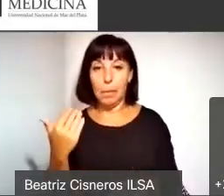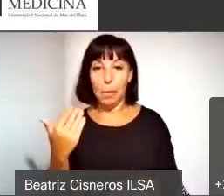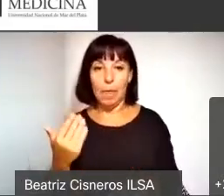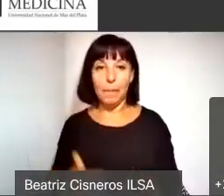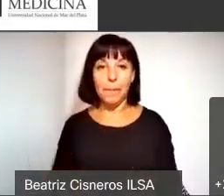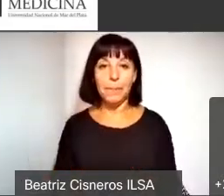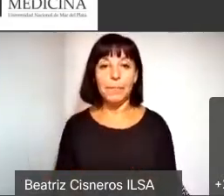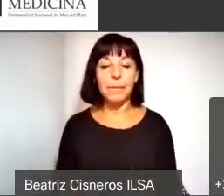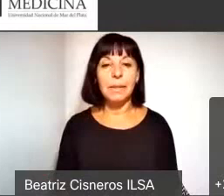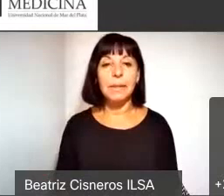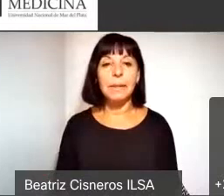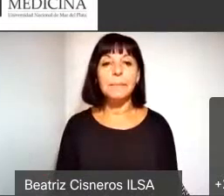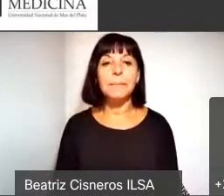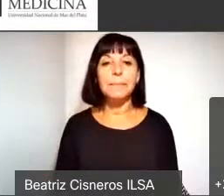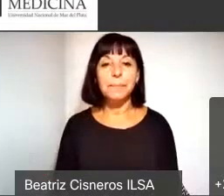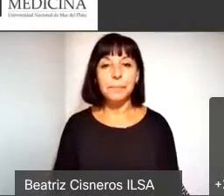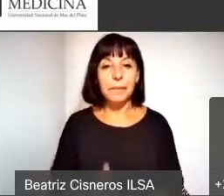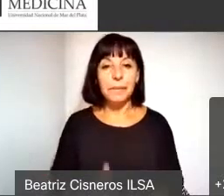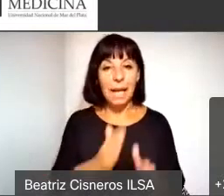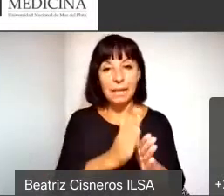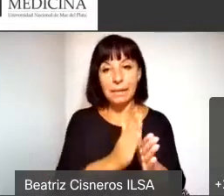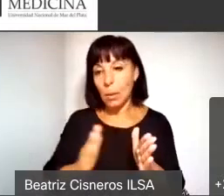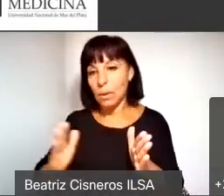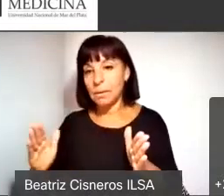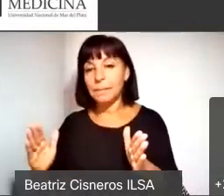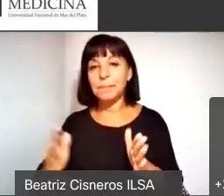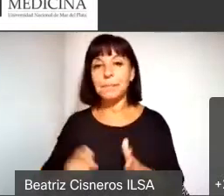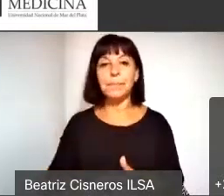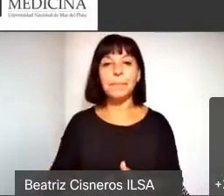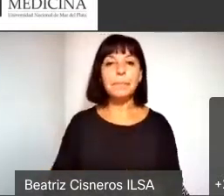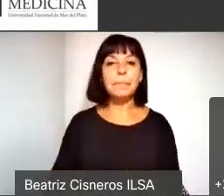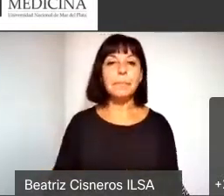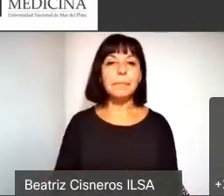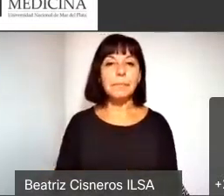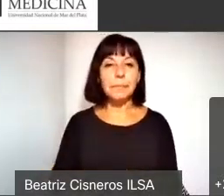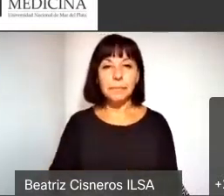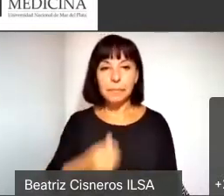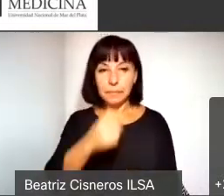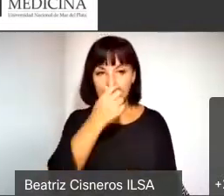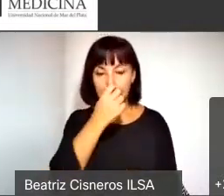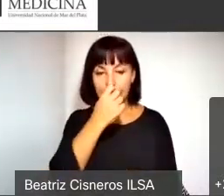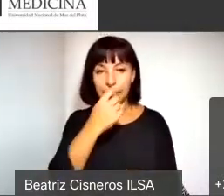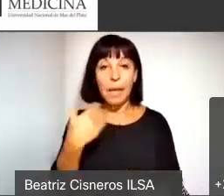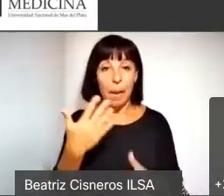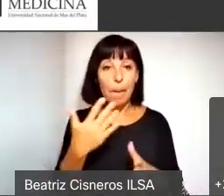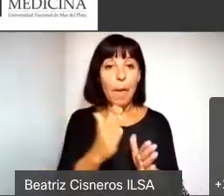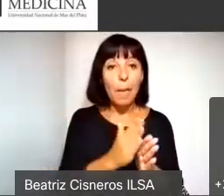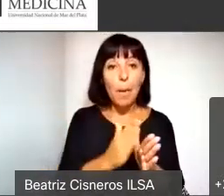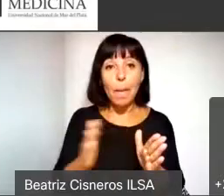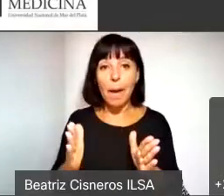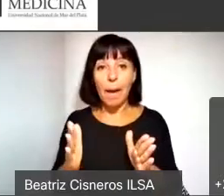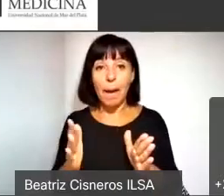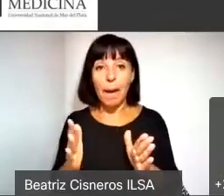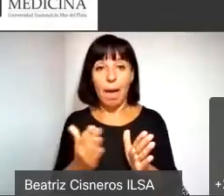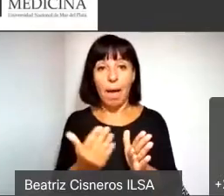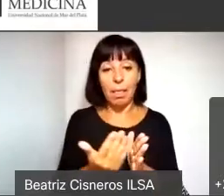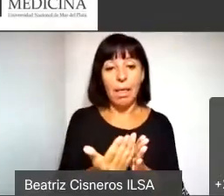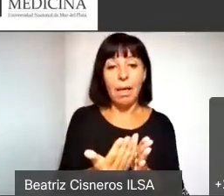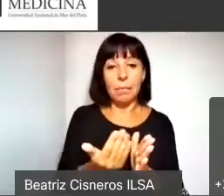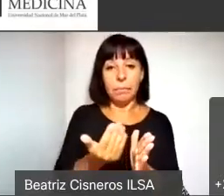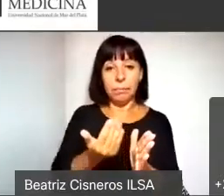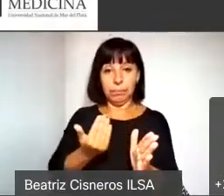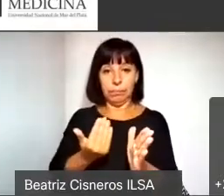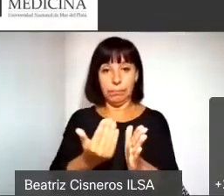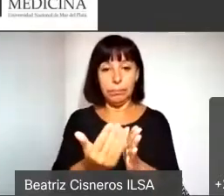dos planos, ¿sí? No, perdón, sí, se puede mover de adelante hacia atrás o de